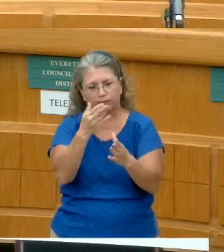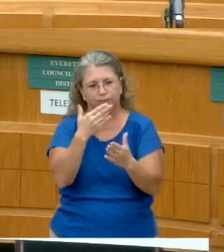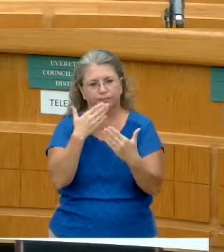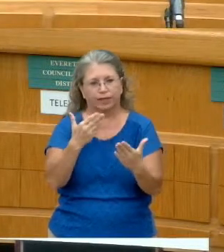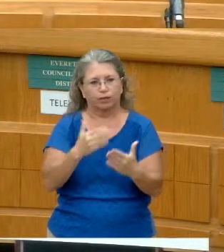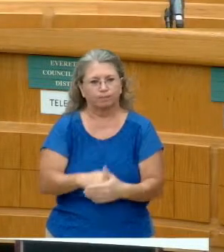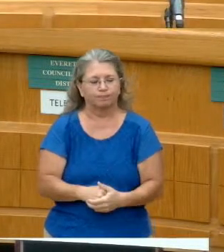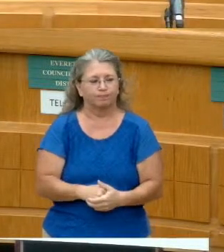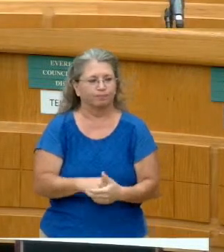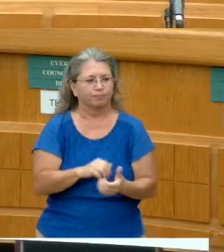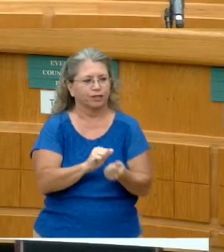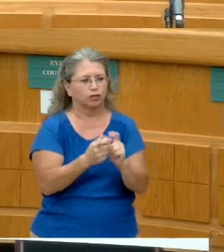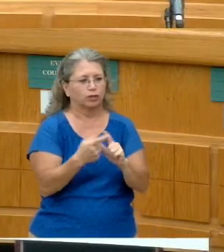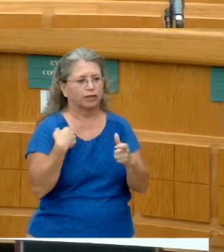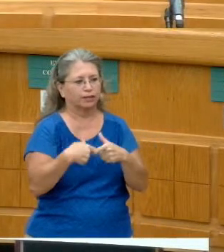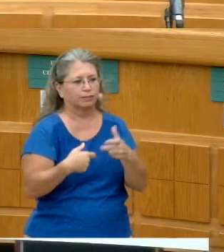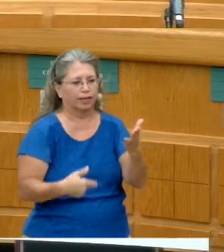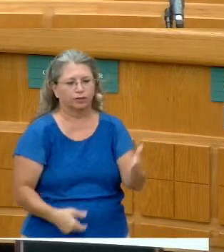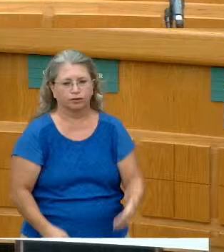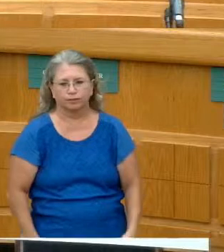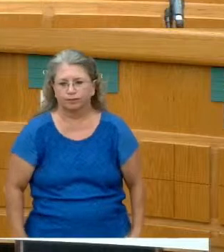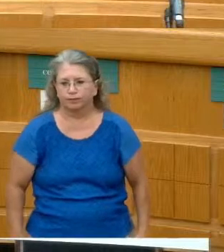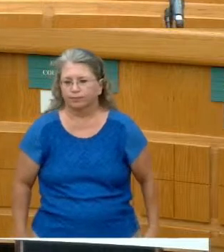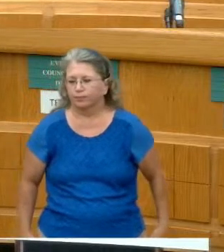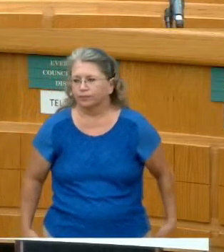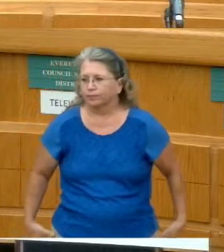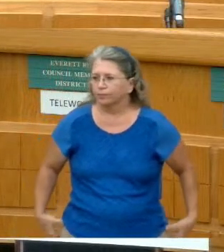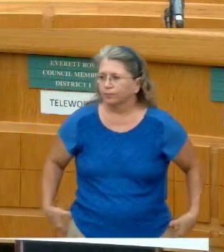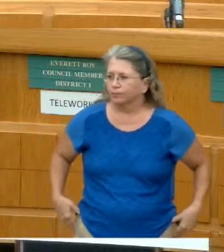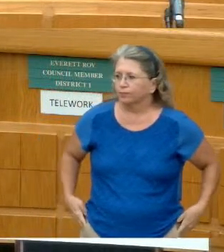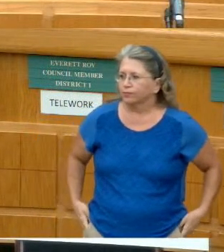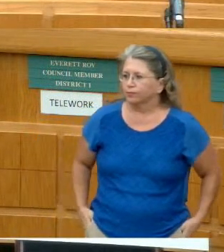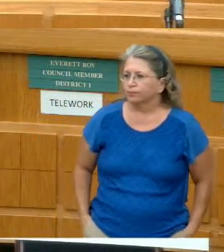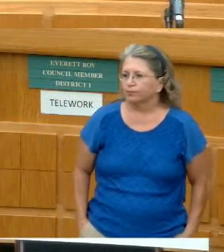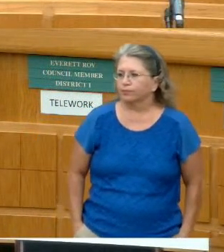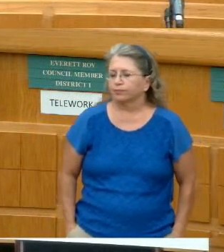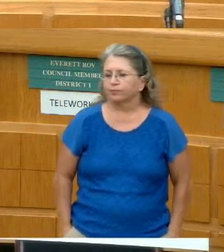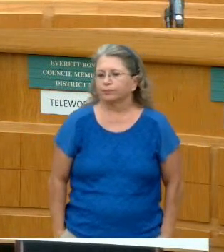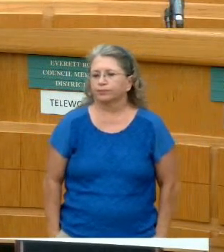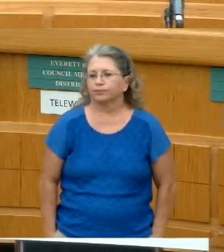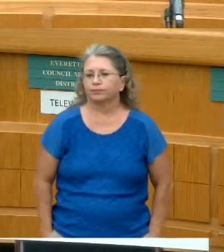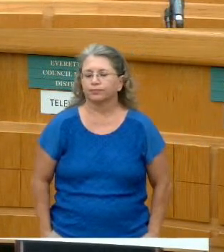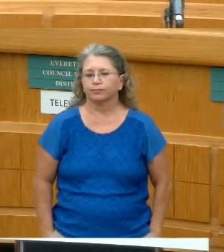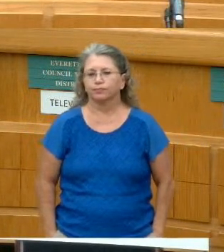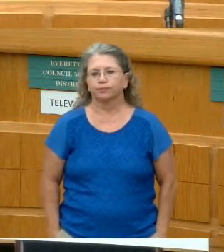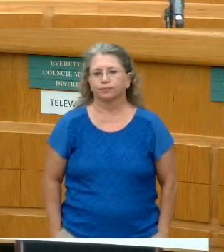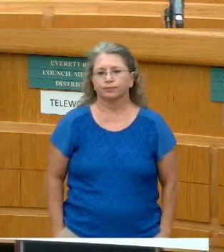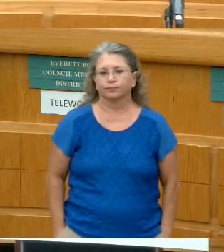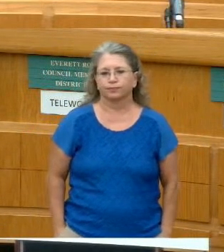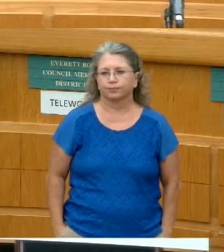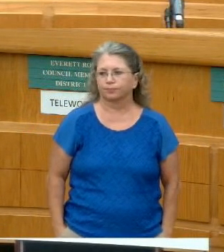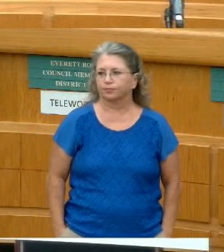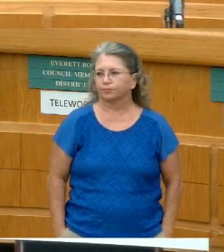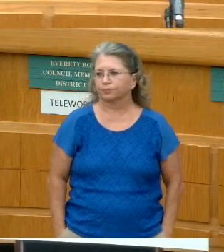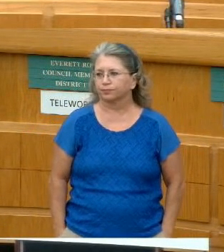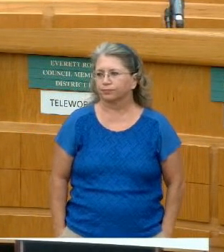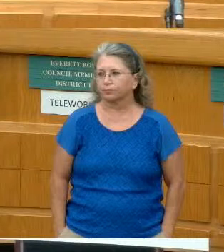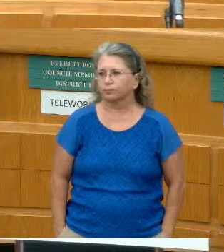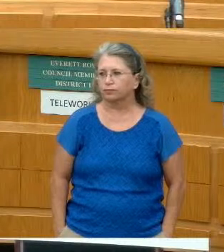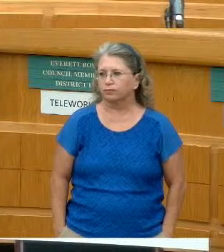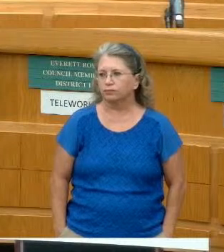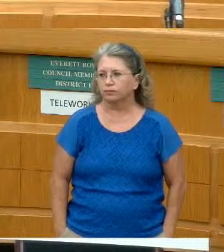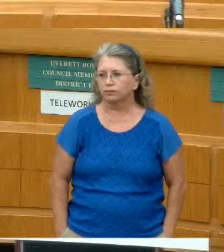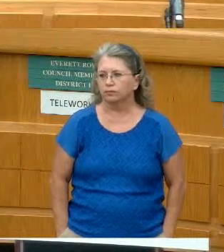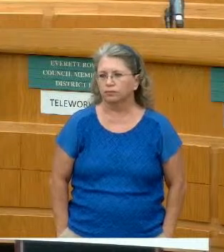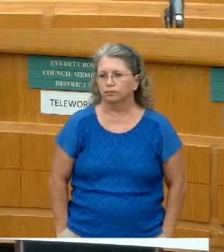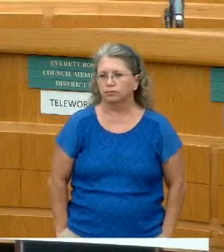el número de casos en nuestra comunidad ha impactado negativamente en nuestros hospitales, con muchas más personas enfermas y muertes que podrían haberse evitado. Se les